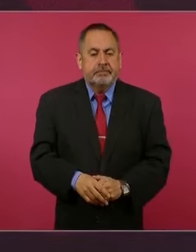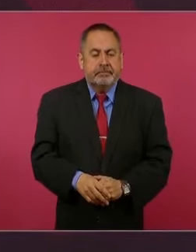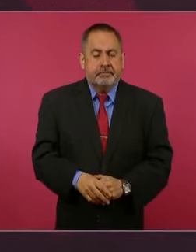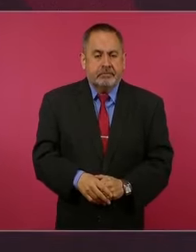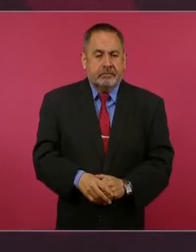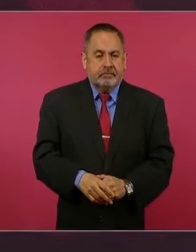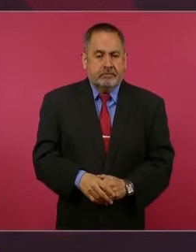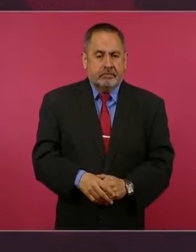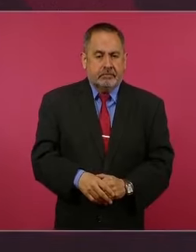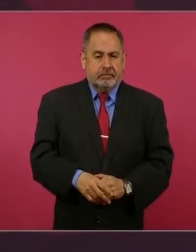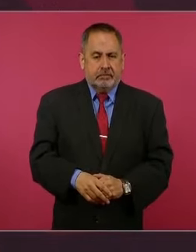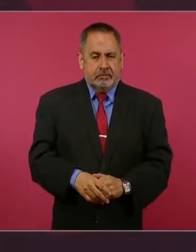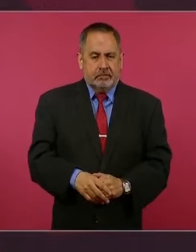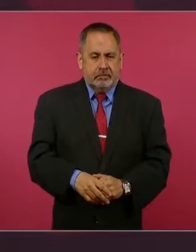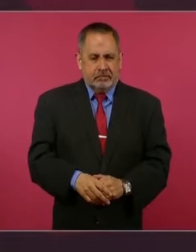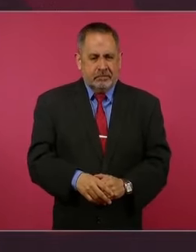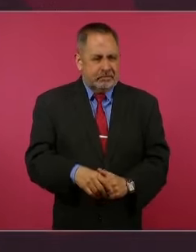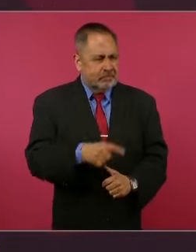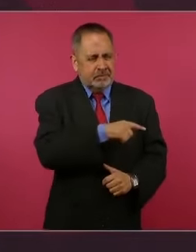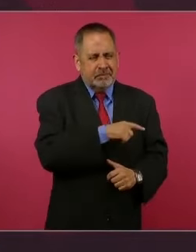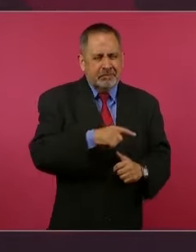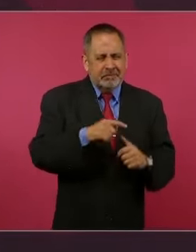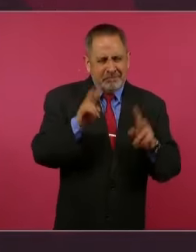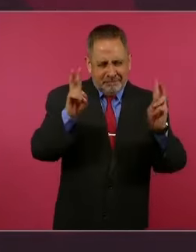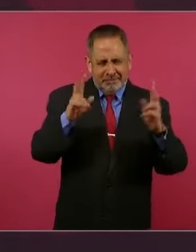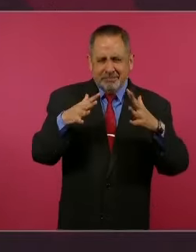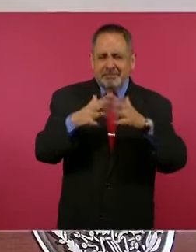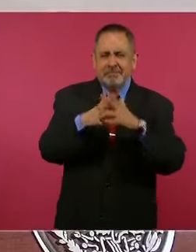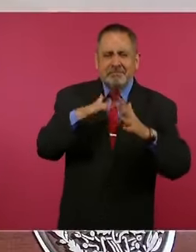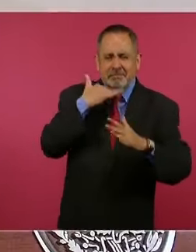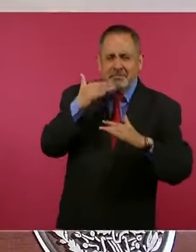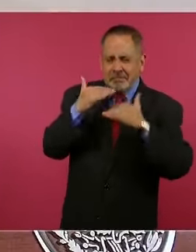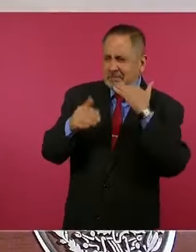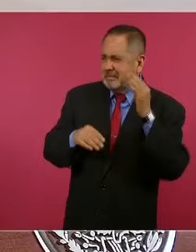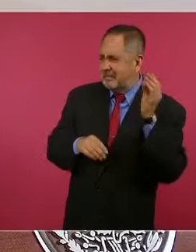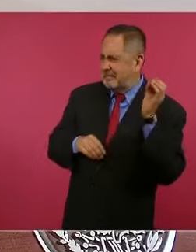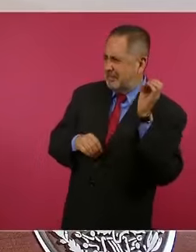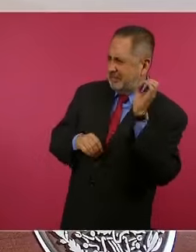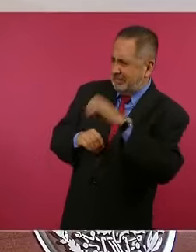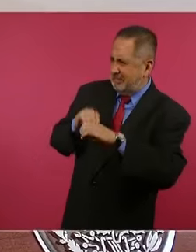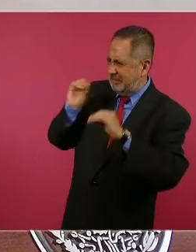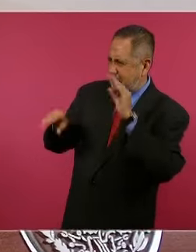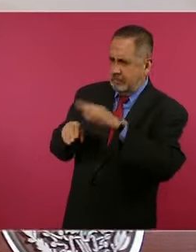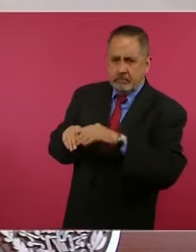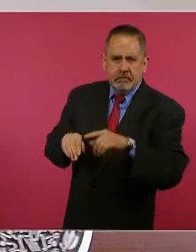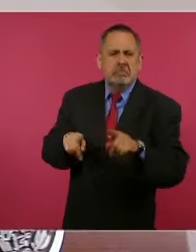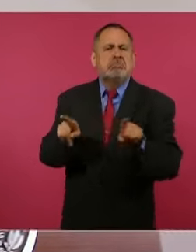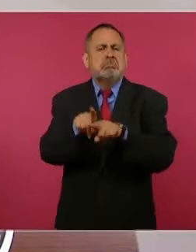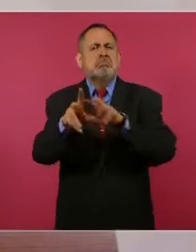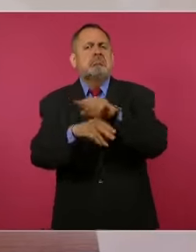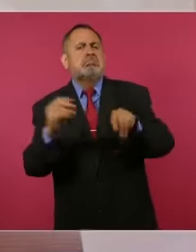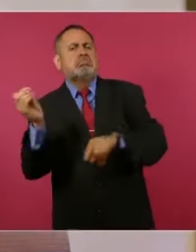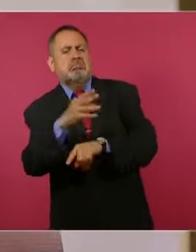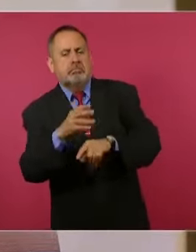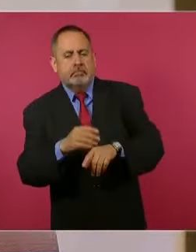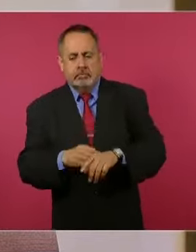medios y con toda la hay de los dos lados